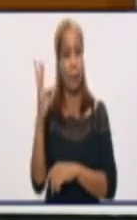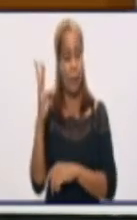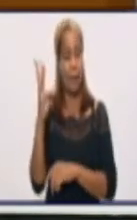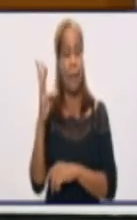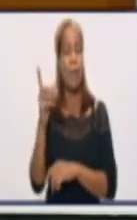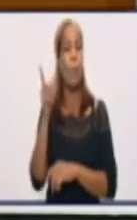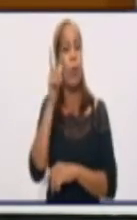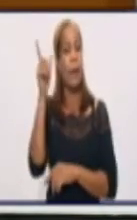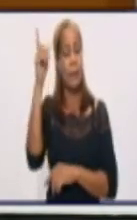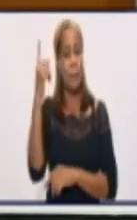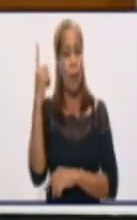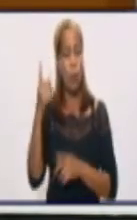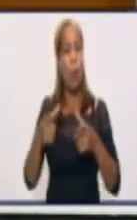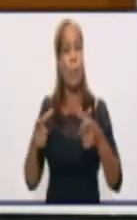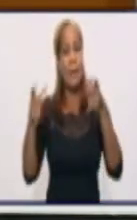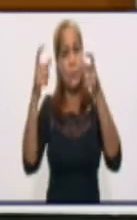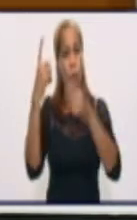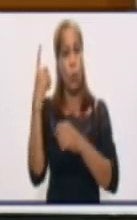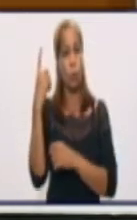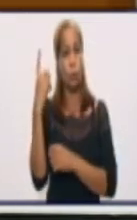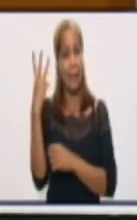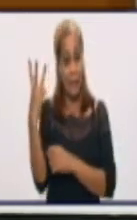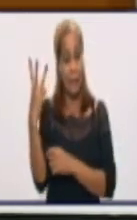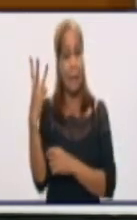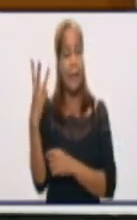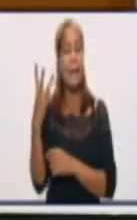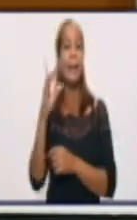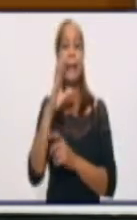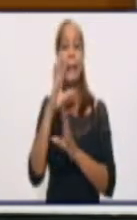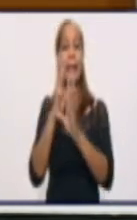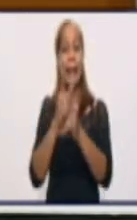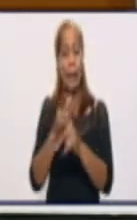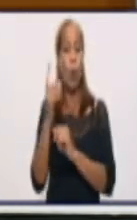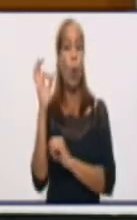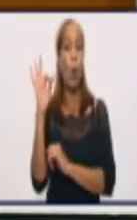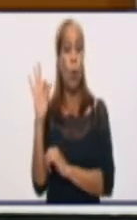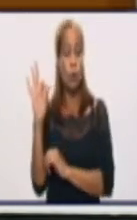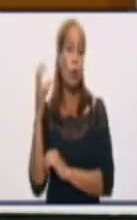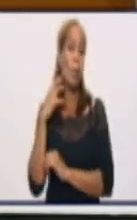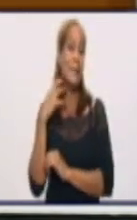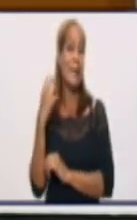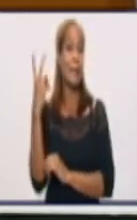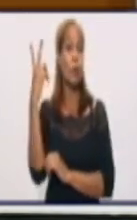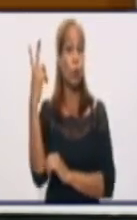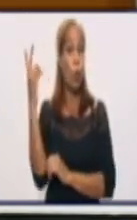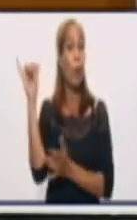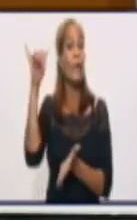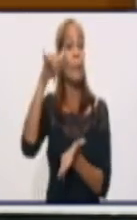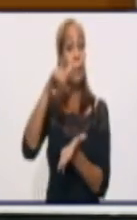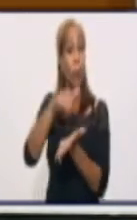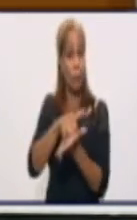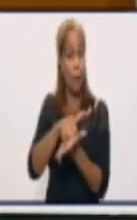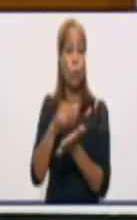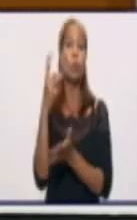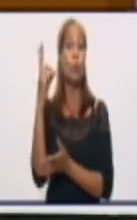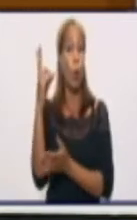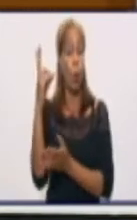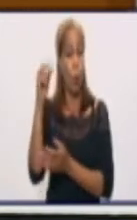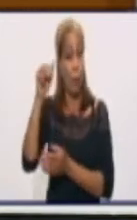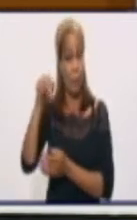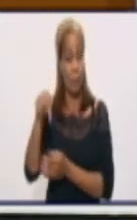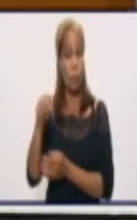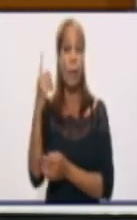Bartolomé Mazó 2, Yara 1, Niquero 8, Manzanillo 2 importados y 2 autóctonos y 1